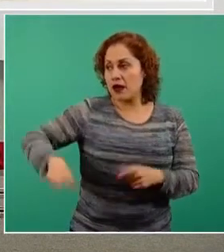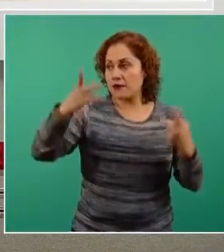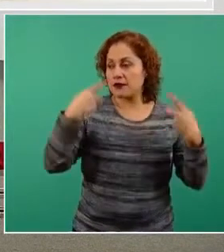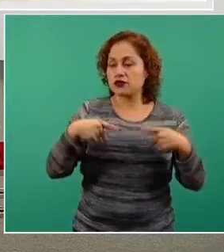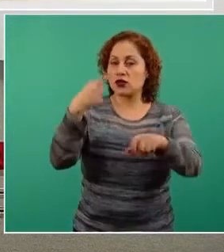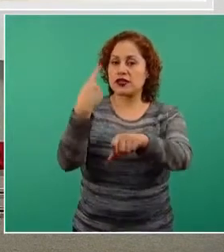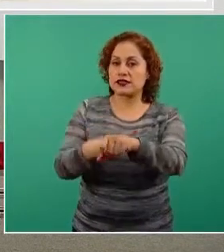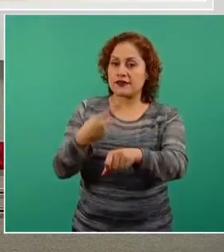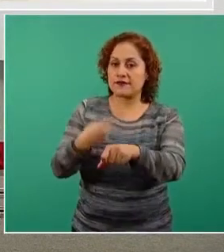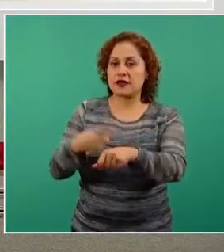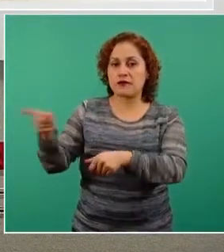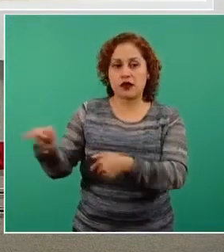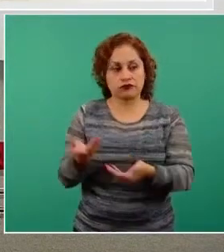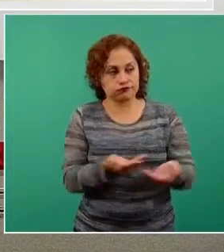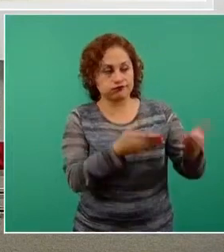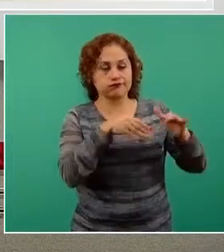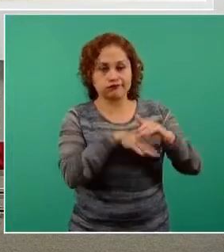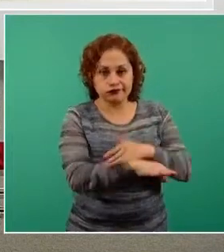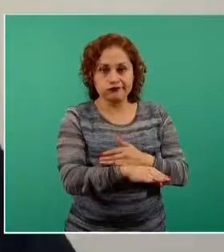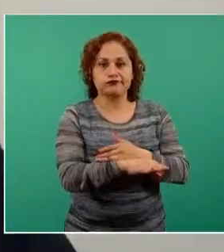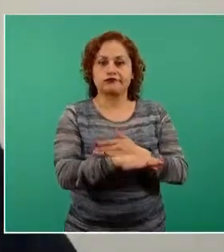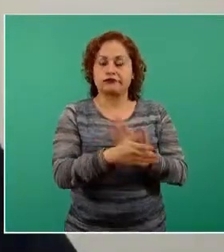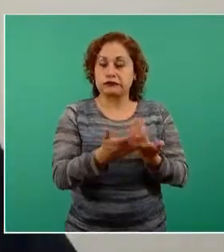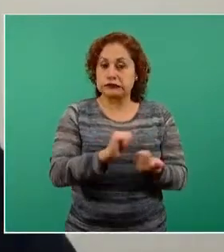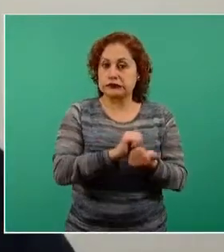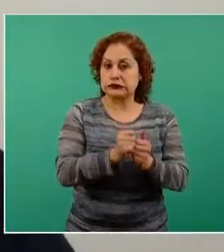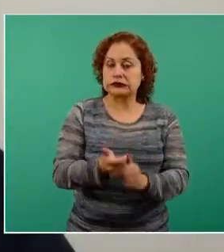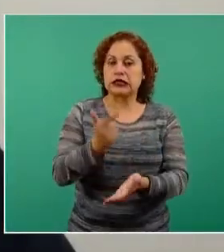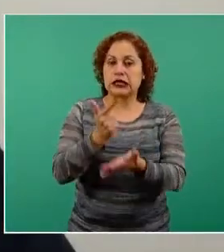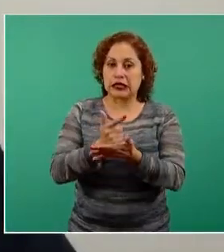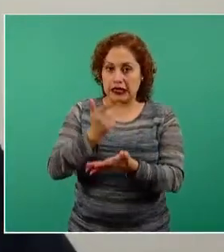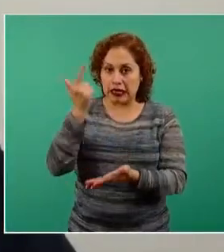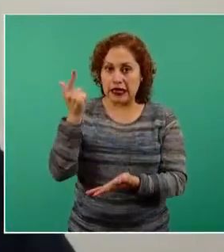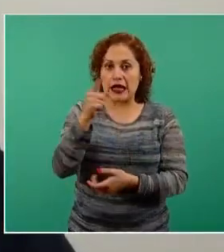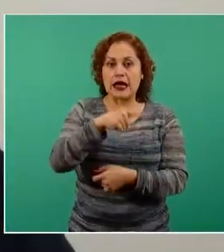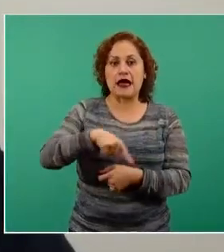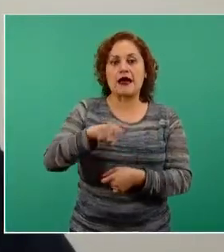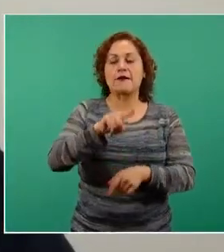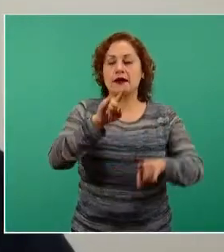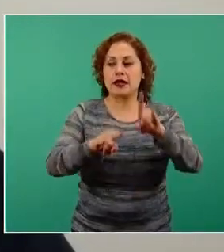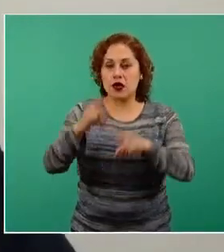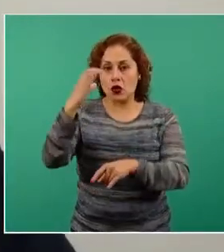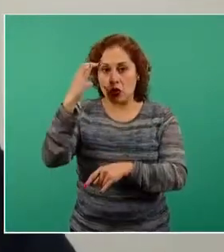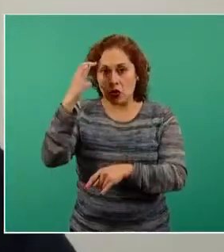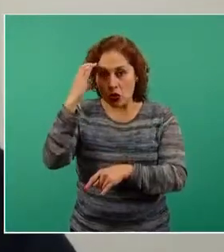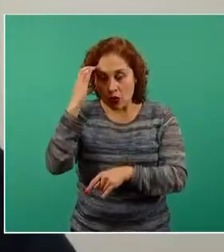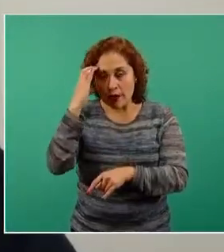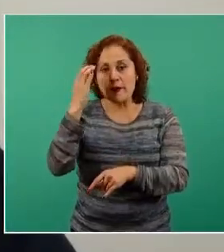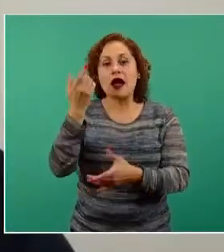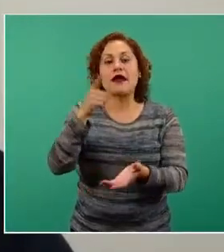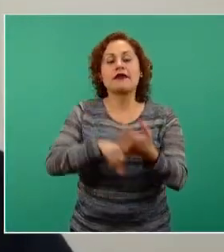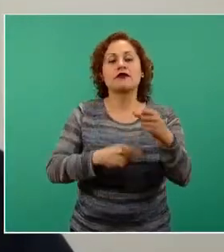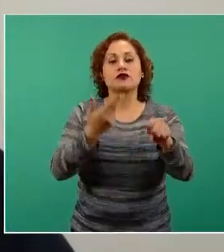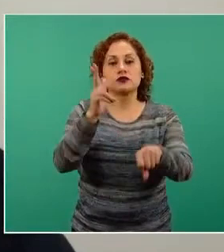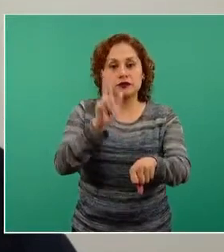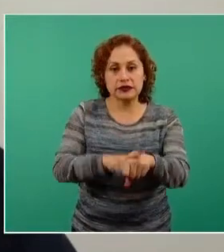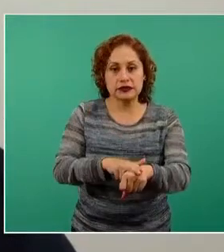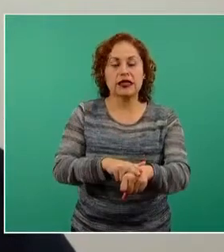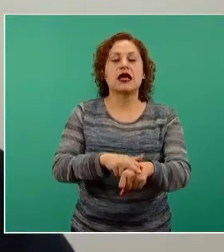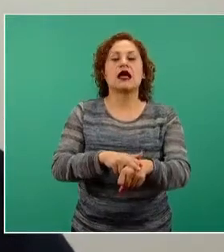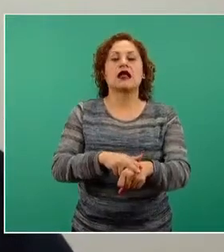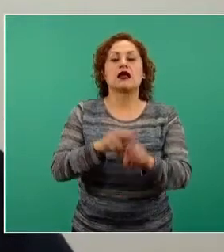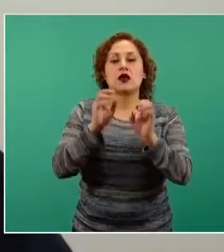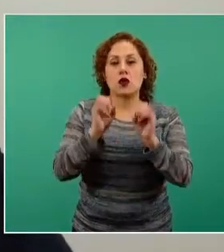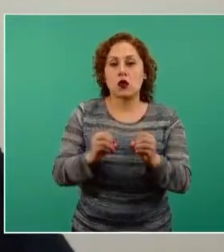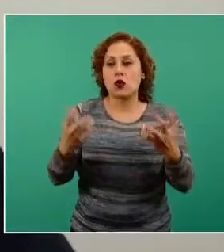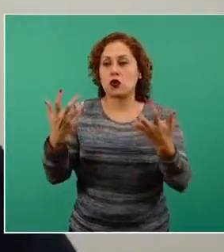además enferman de manera grave y por lo tanto requieren una cama de hospital general, una cama de hospital con